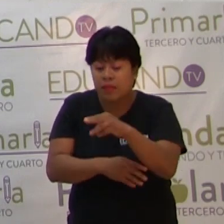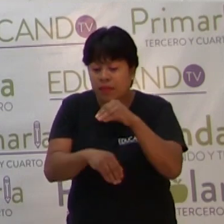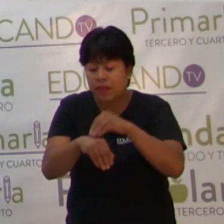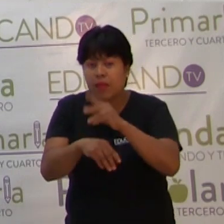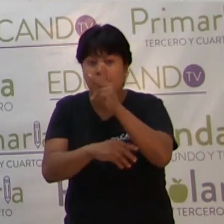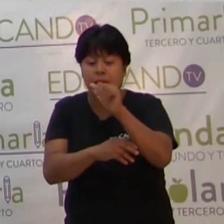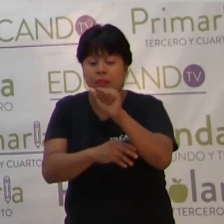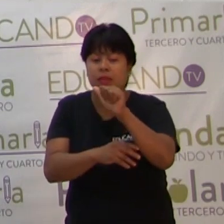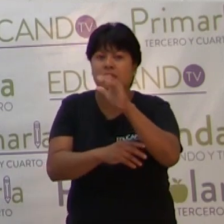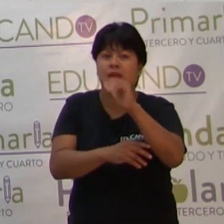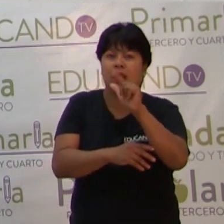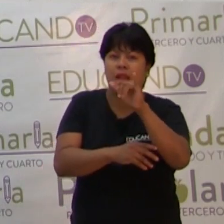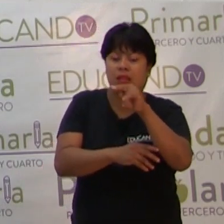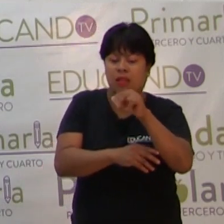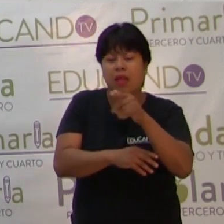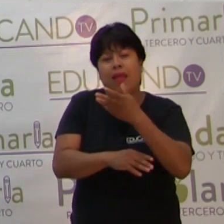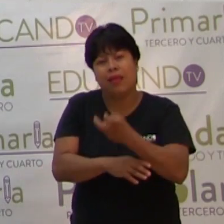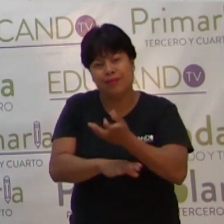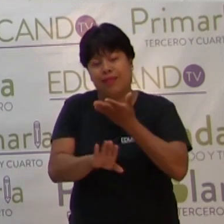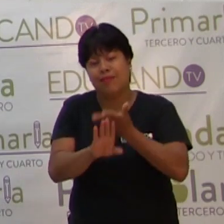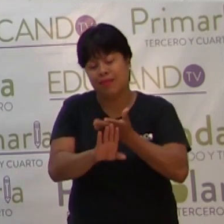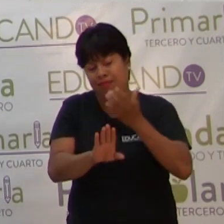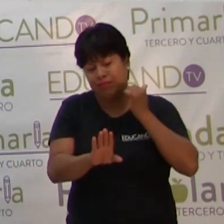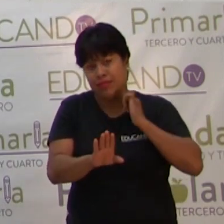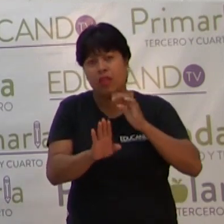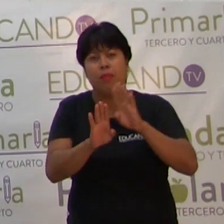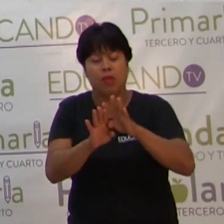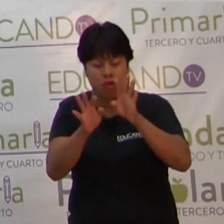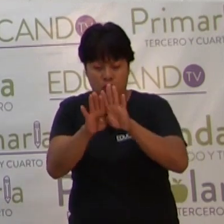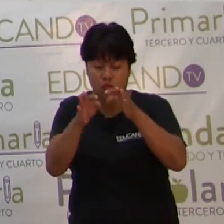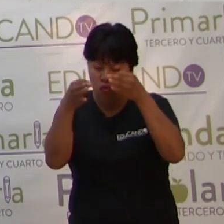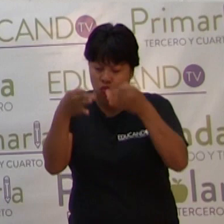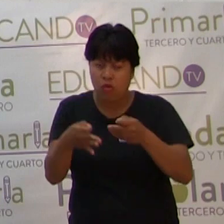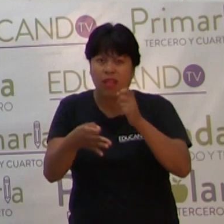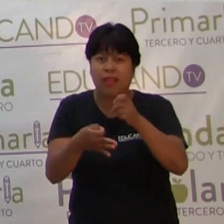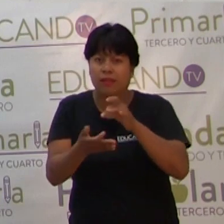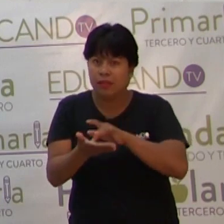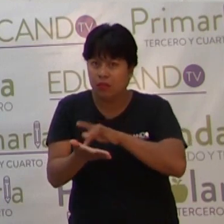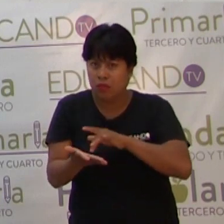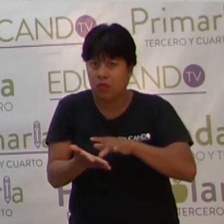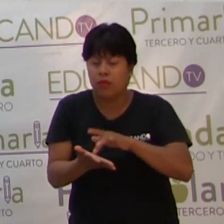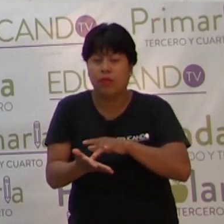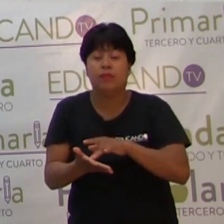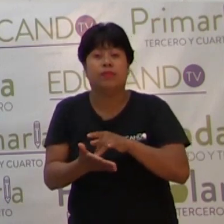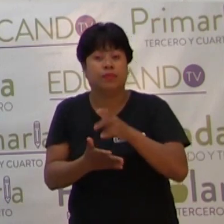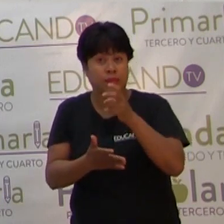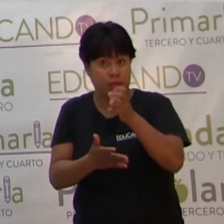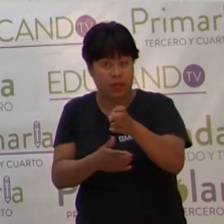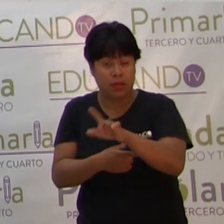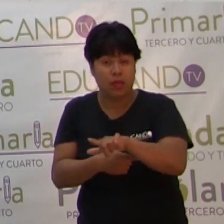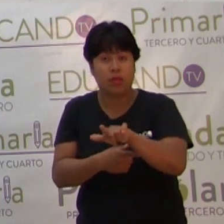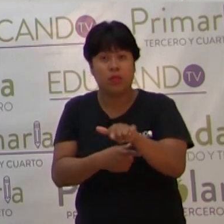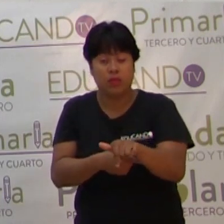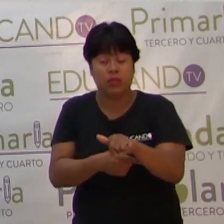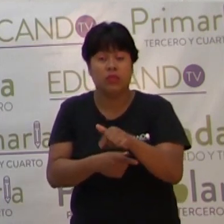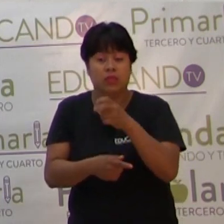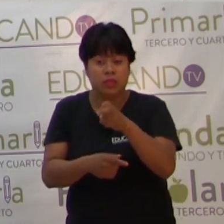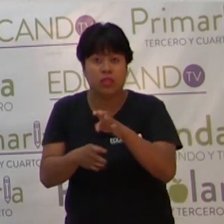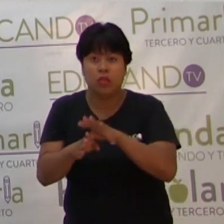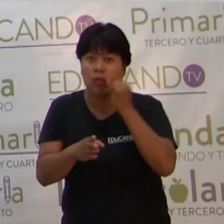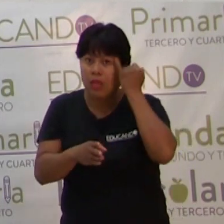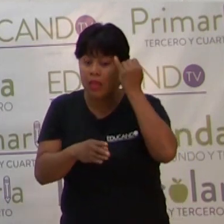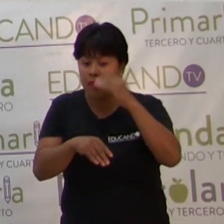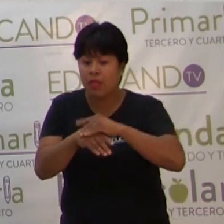Pascalina fue un antecesor ya un poquito más en forma de lo que es la calculadora. Y ya después de este invento